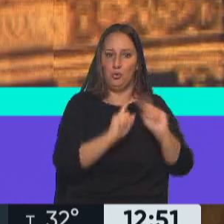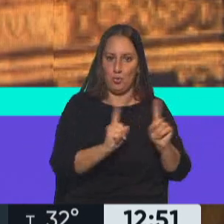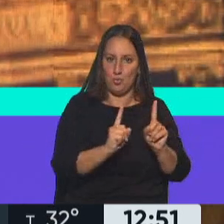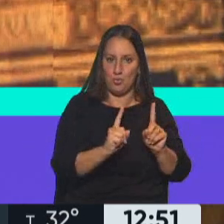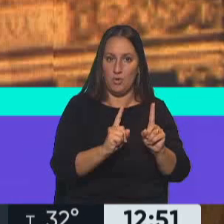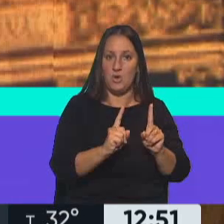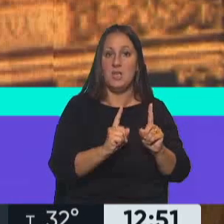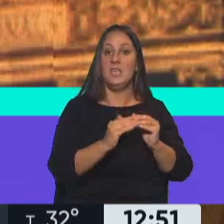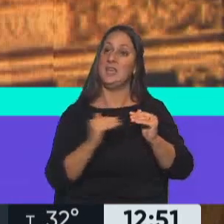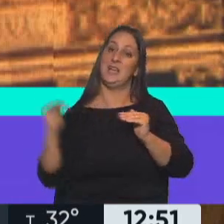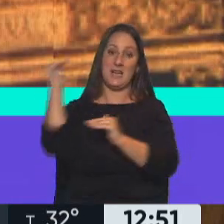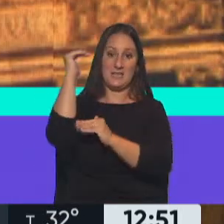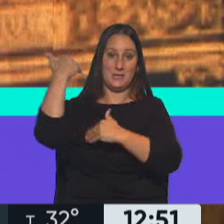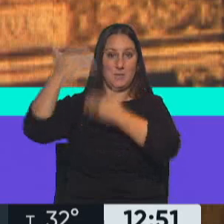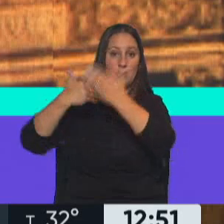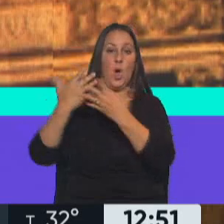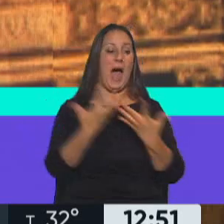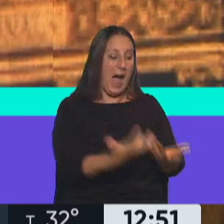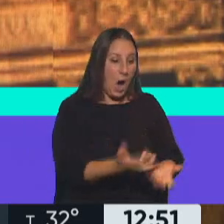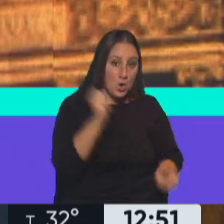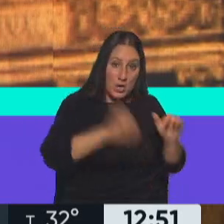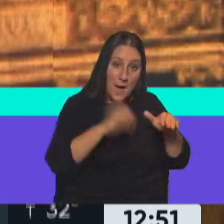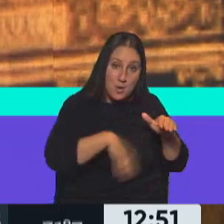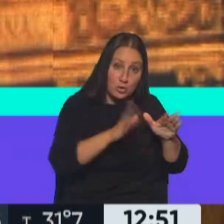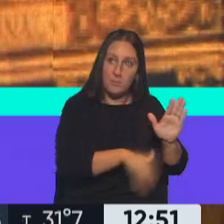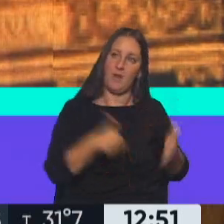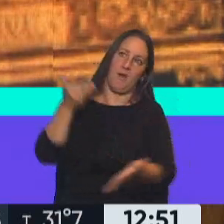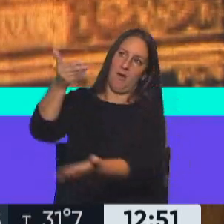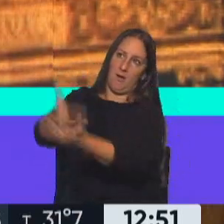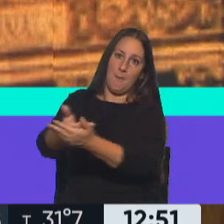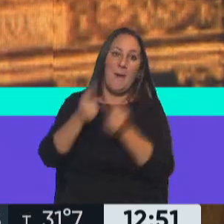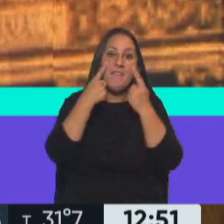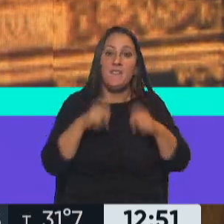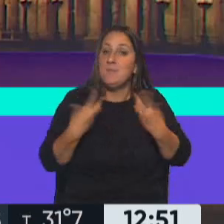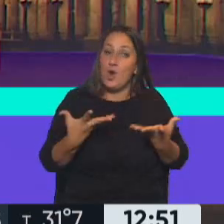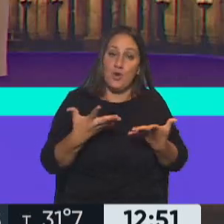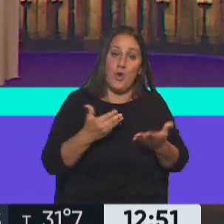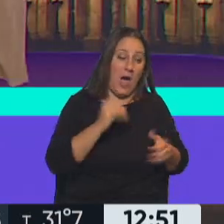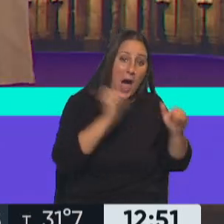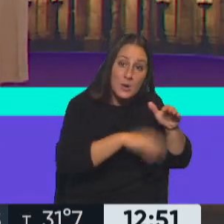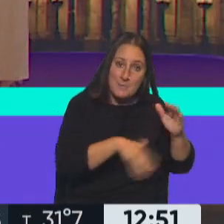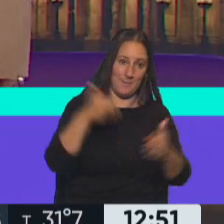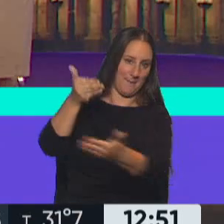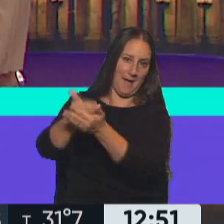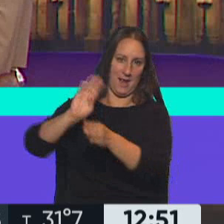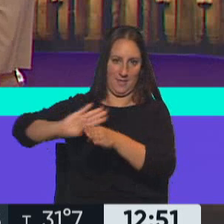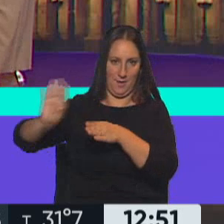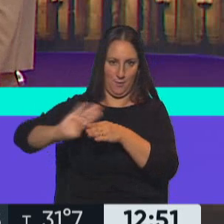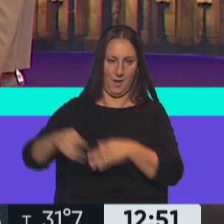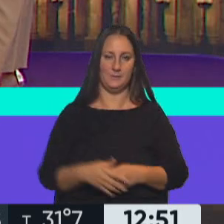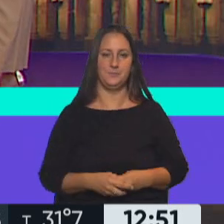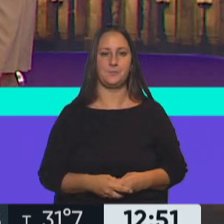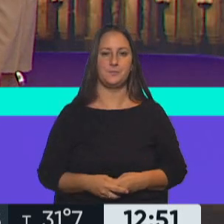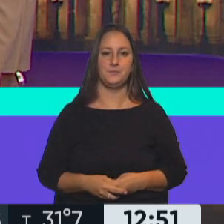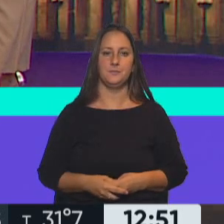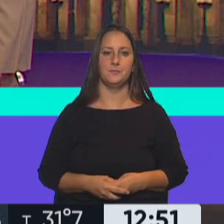y crecimiento por arriba es ahorramos para pagarle afuera, no para vivir mejor. Avancemos con